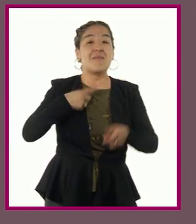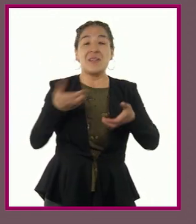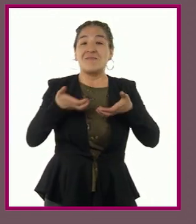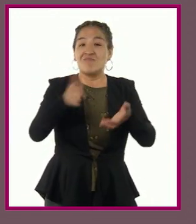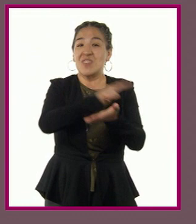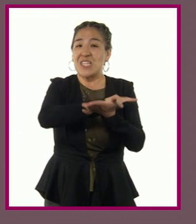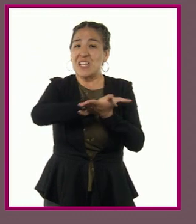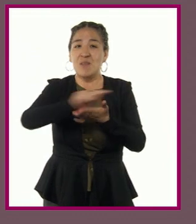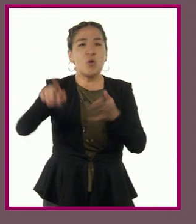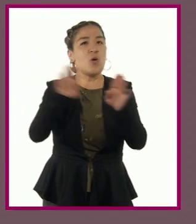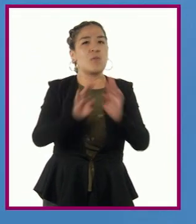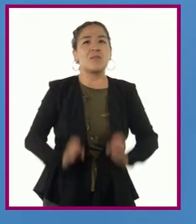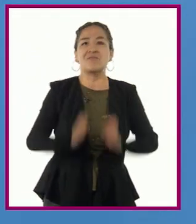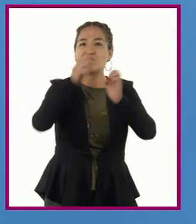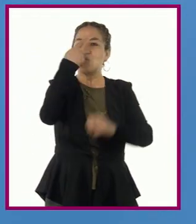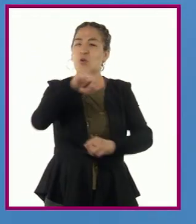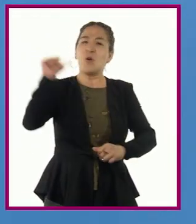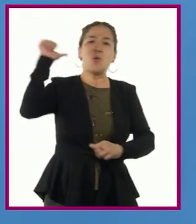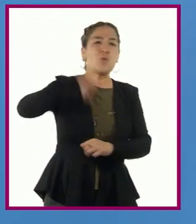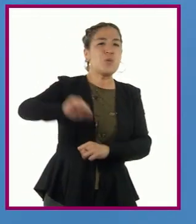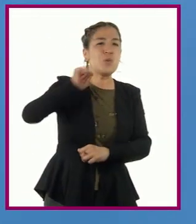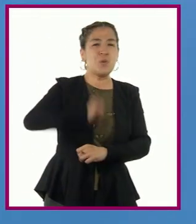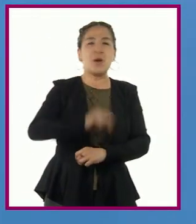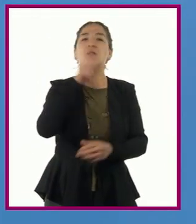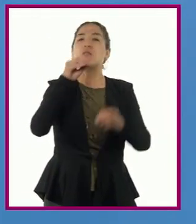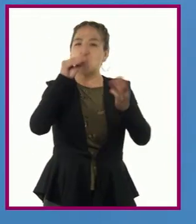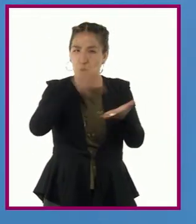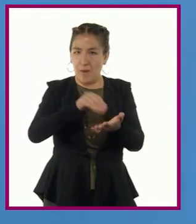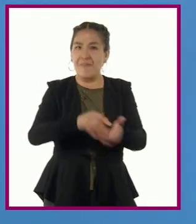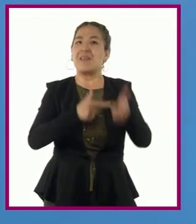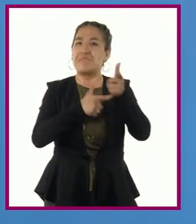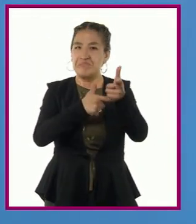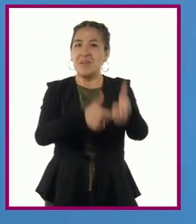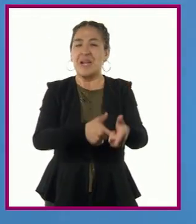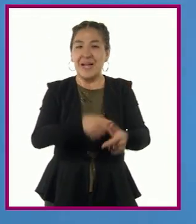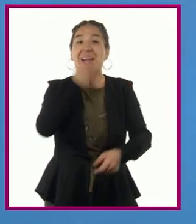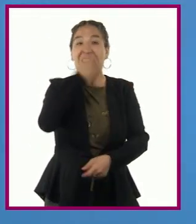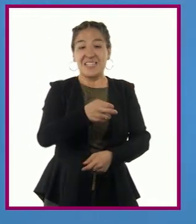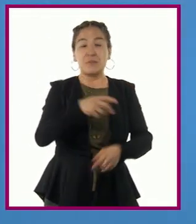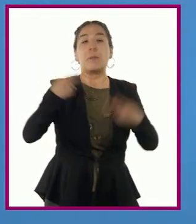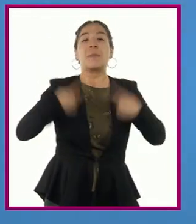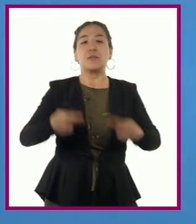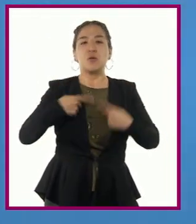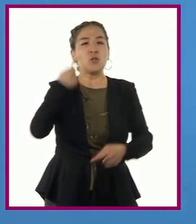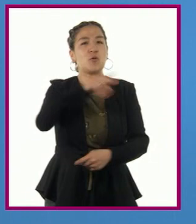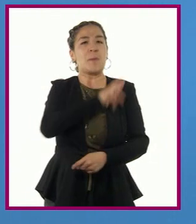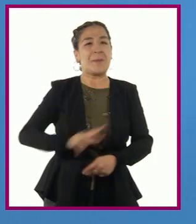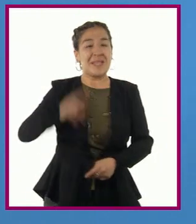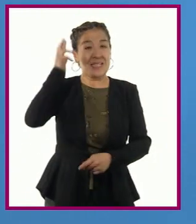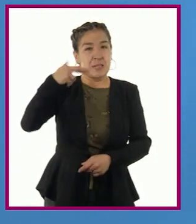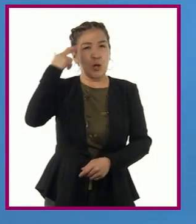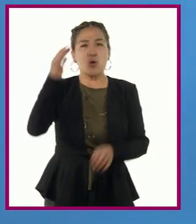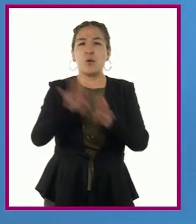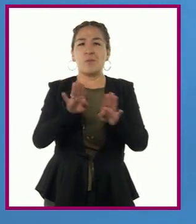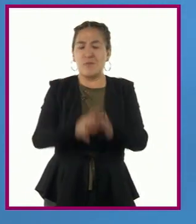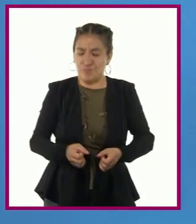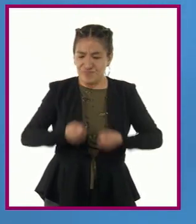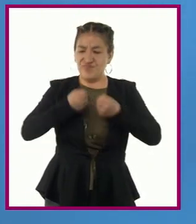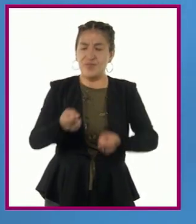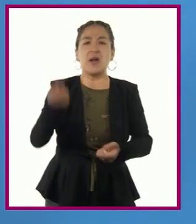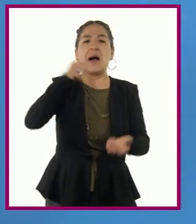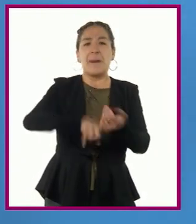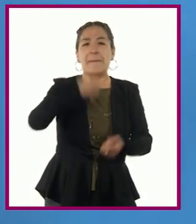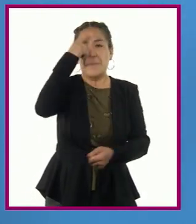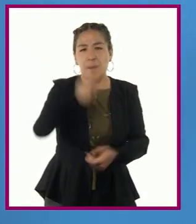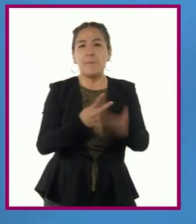conservan sus edificios coloniales. Debido a ello, las autoridades virreinales reforzaron los proyectos para conformar